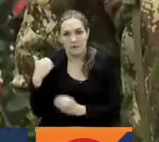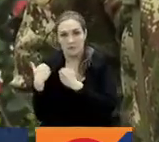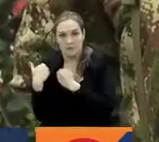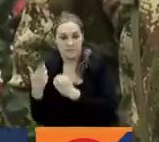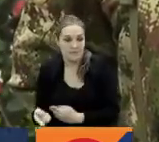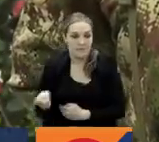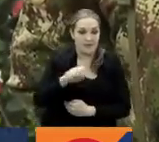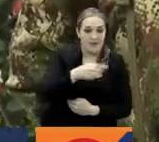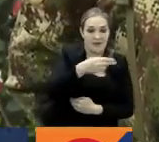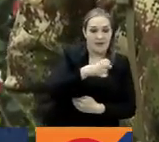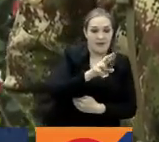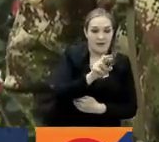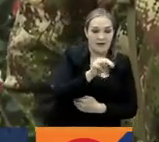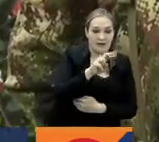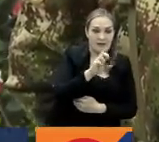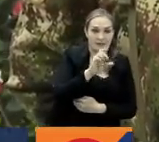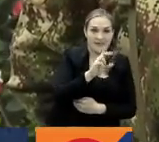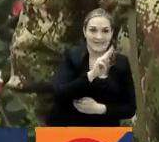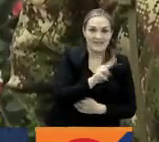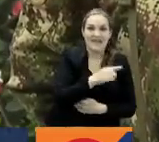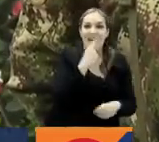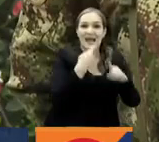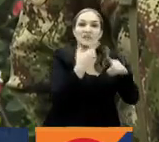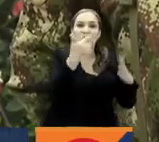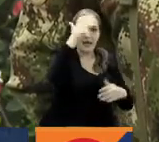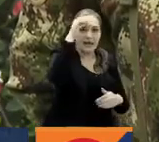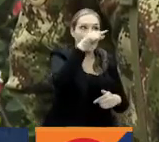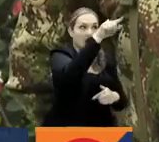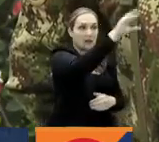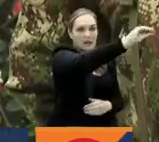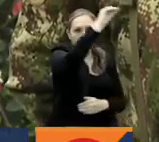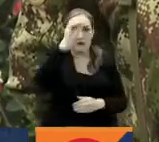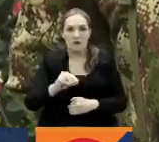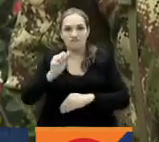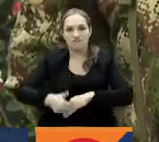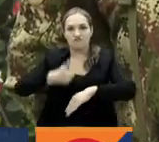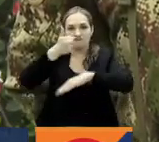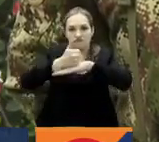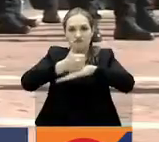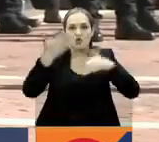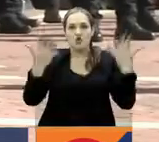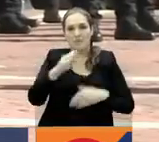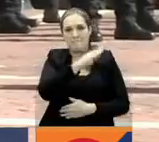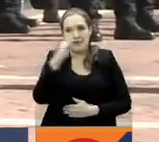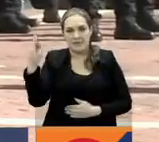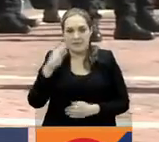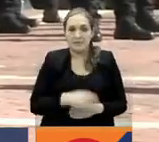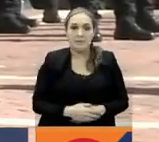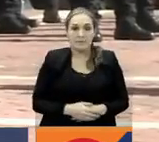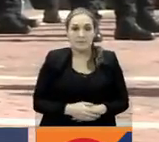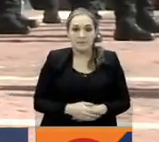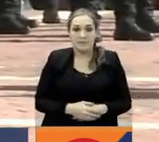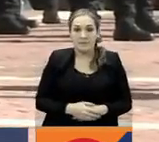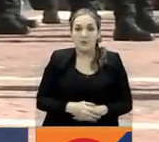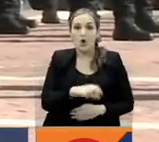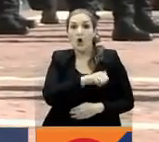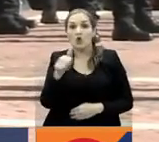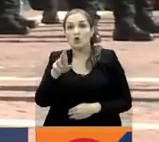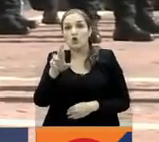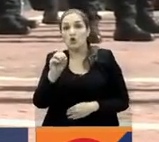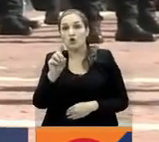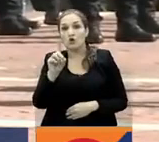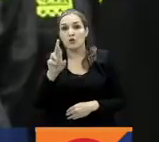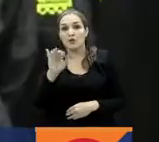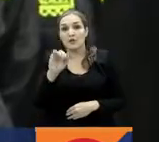estaba en Cartagena, ha sido designado como comandante de la Policía Metropolitana de Barranquilla. El general Carlos Ernesto Rodríguez, quien se